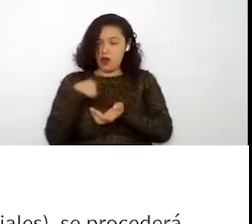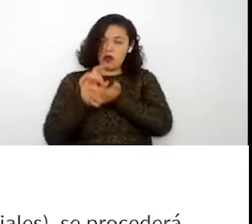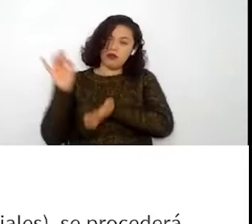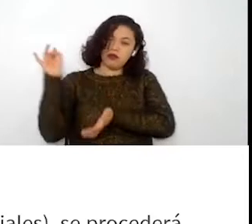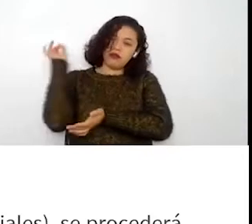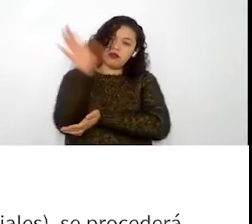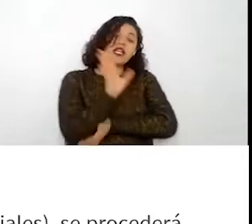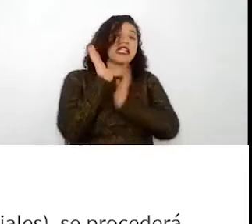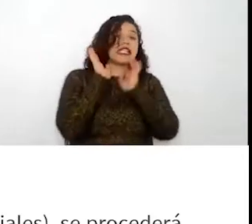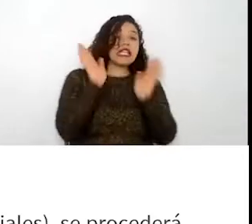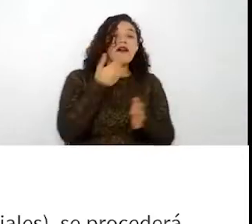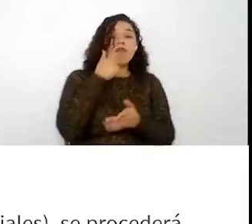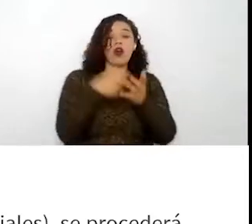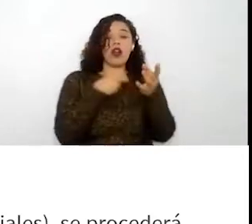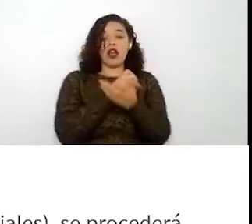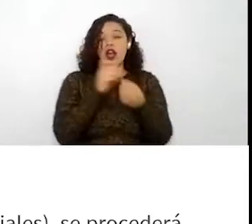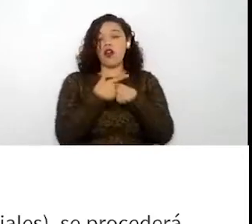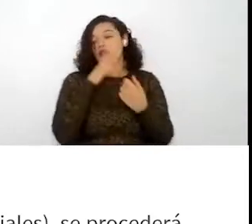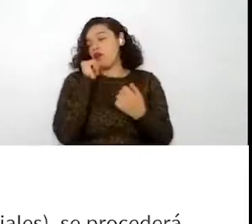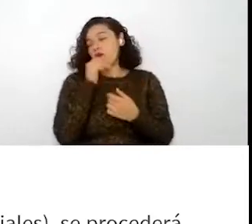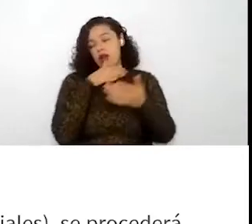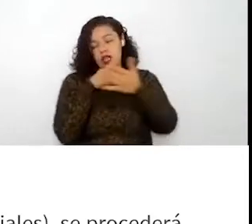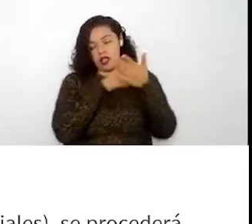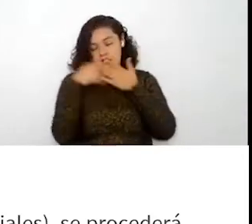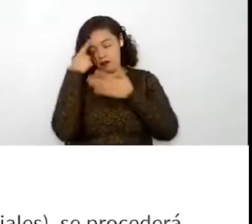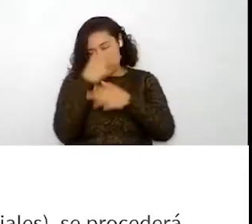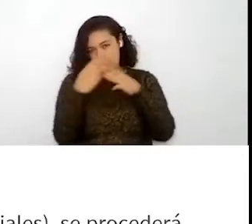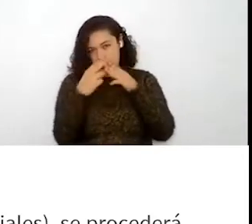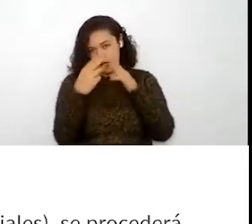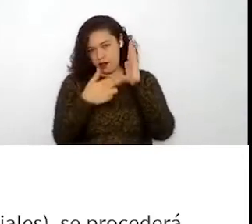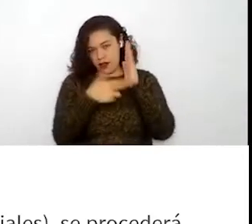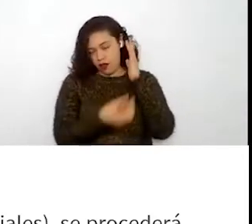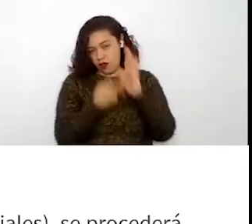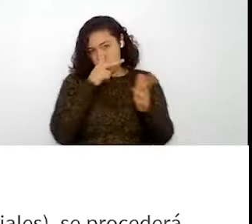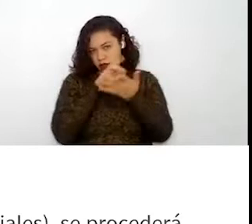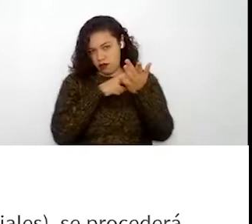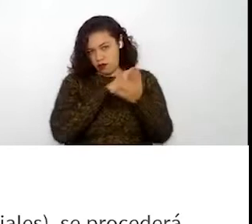se podrá hacer correcciones y no se podrá dar acceso a la herramienta nuevamente